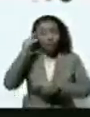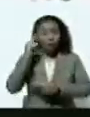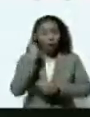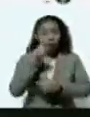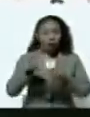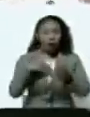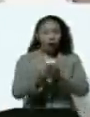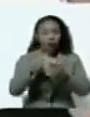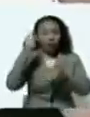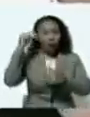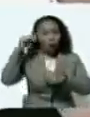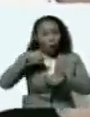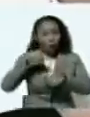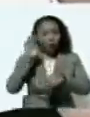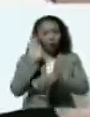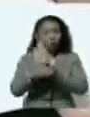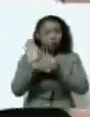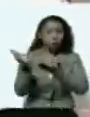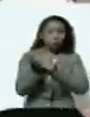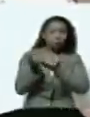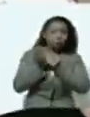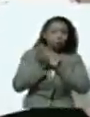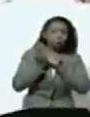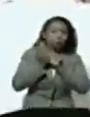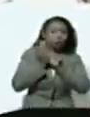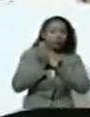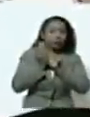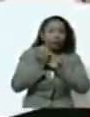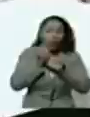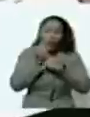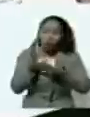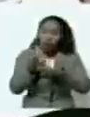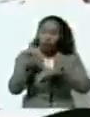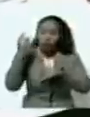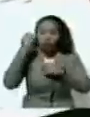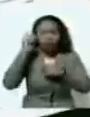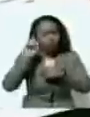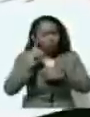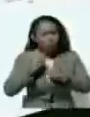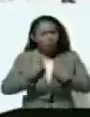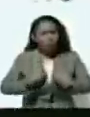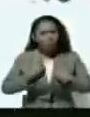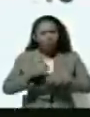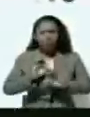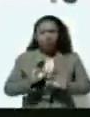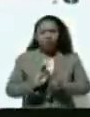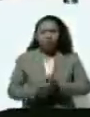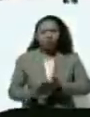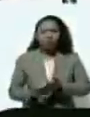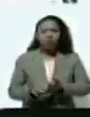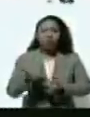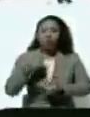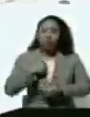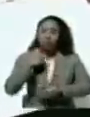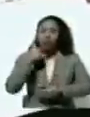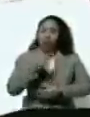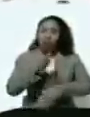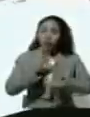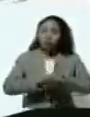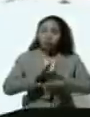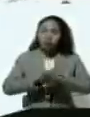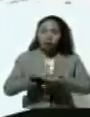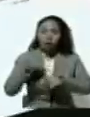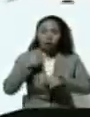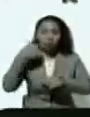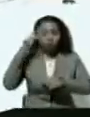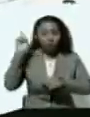hasta hoy, se cuidó mucho. Así que bueno, no te preocupes y ya. Yo lo digo porque sé que